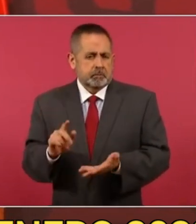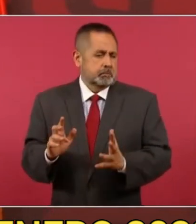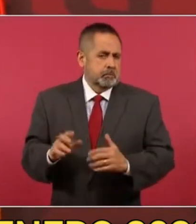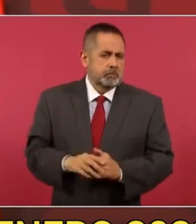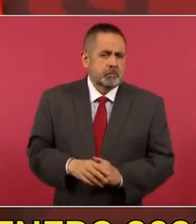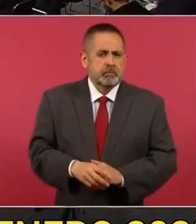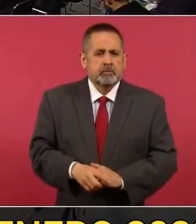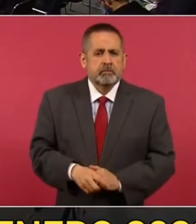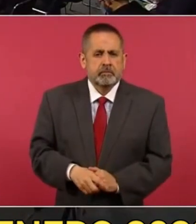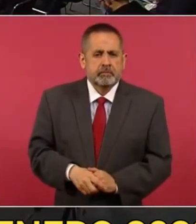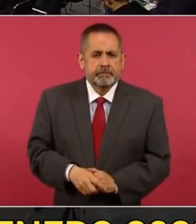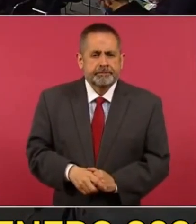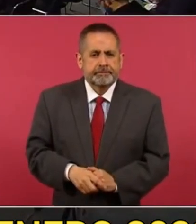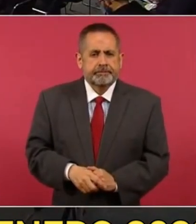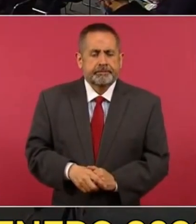Síguele.